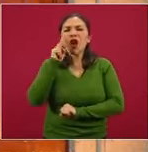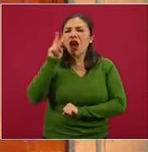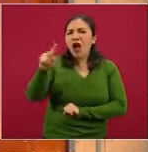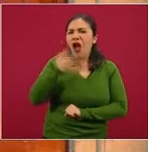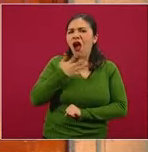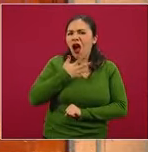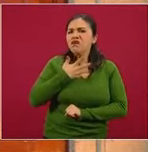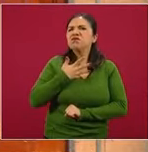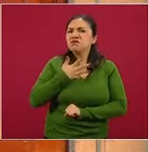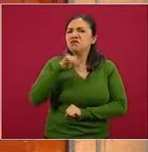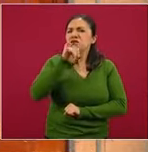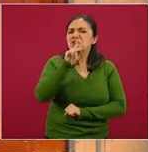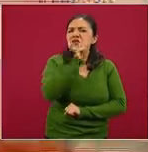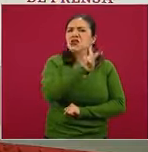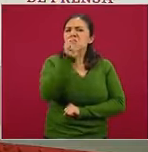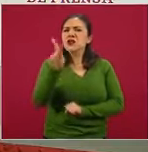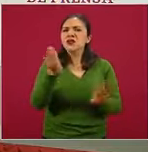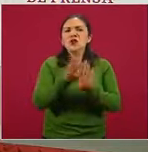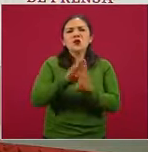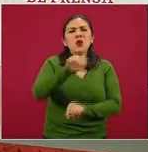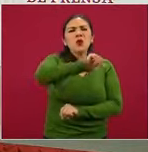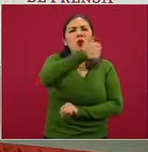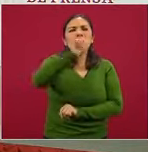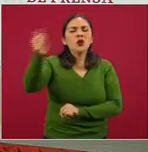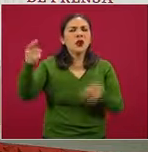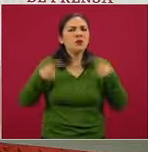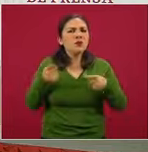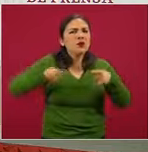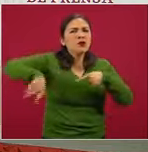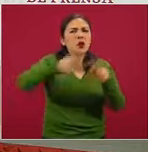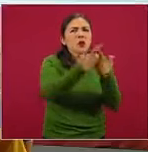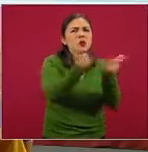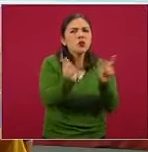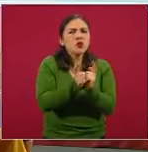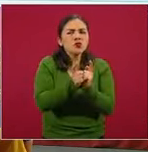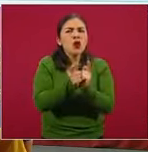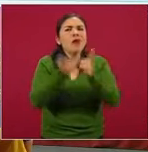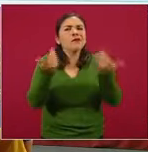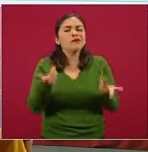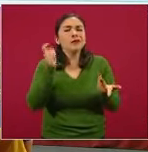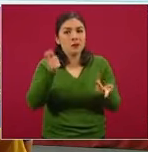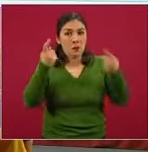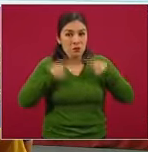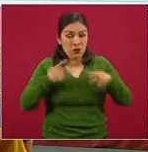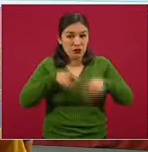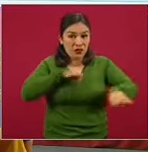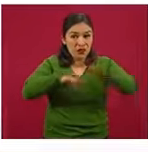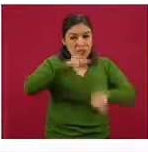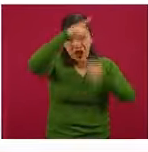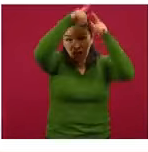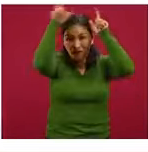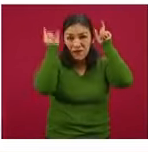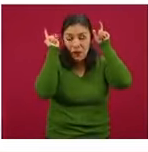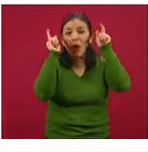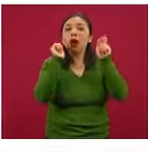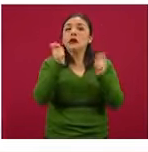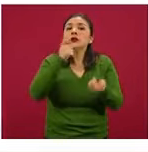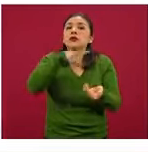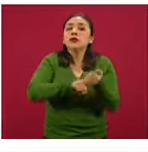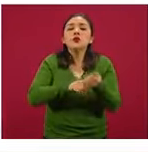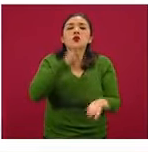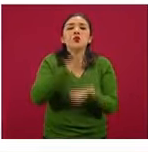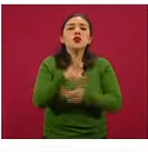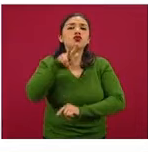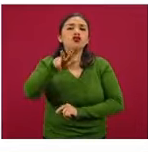una correlación con lo que vemos en las demás poblaciones, dado que el personal de enfermería representa solo